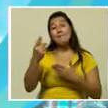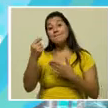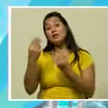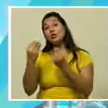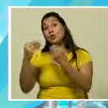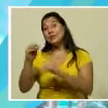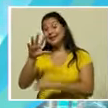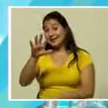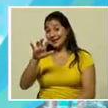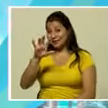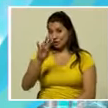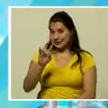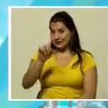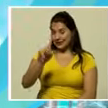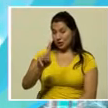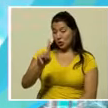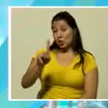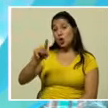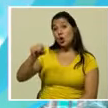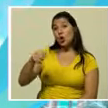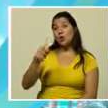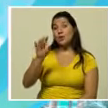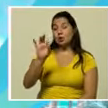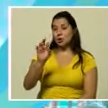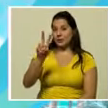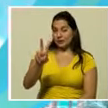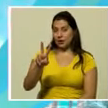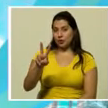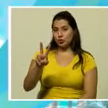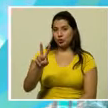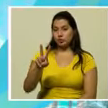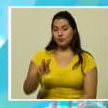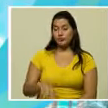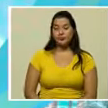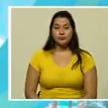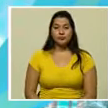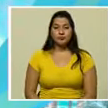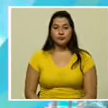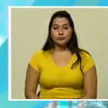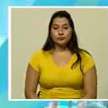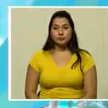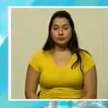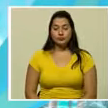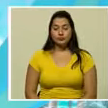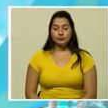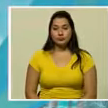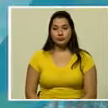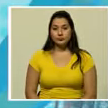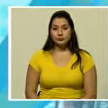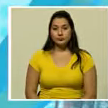venta es de 571 colones con 92 centavos para la venta.